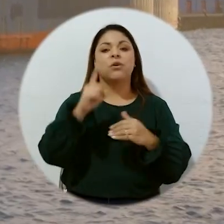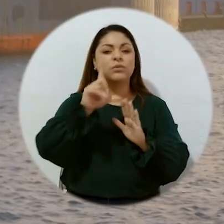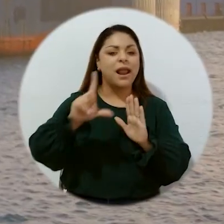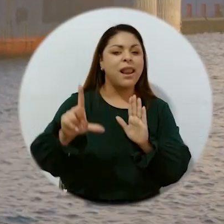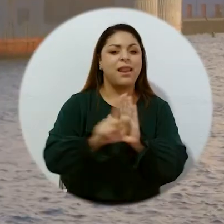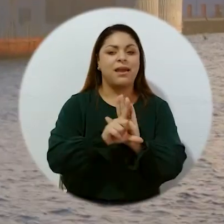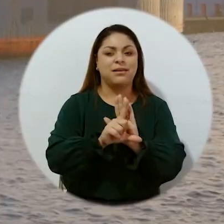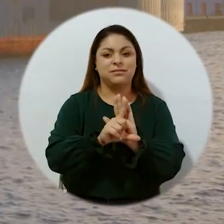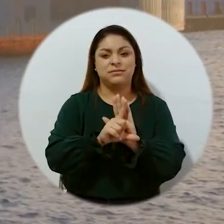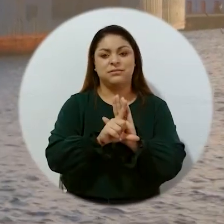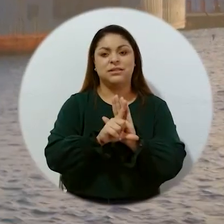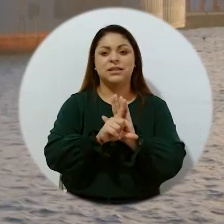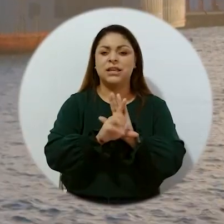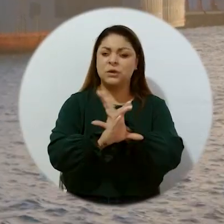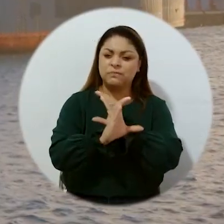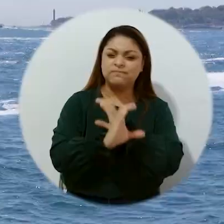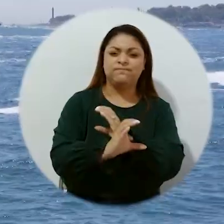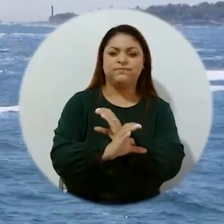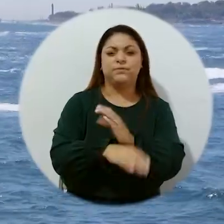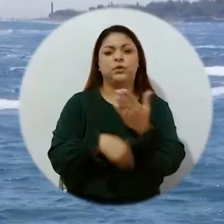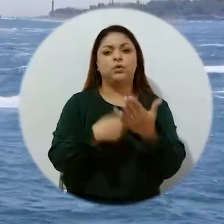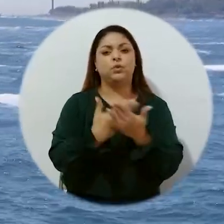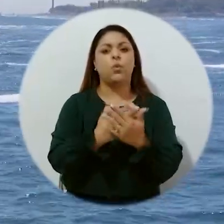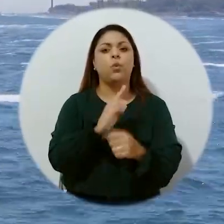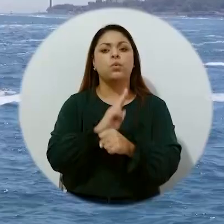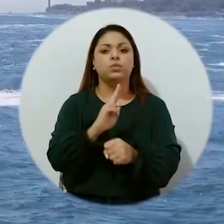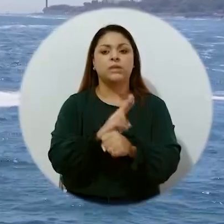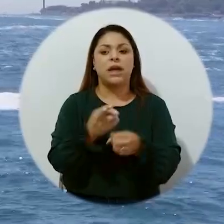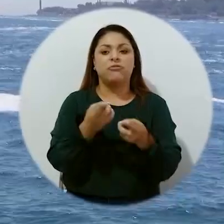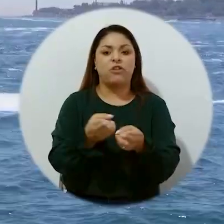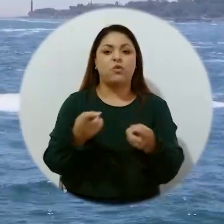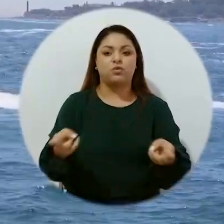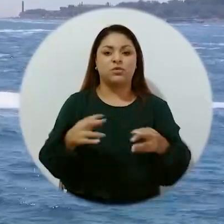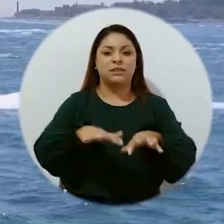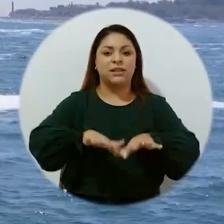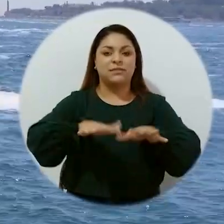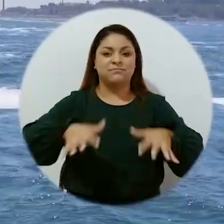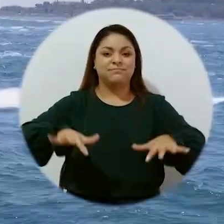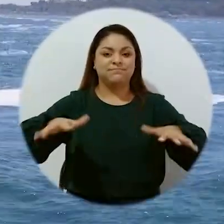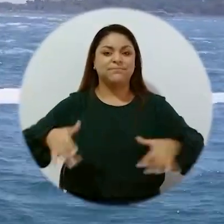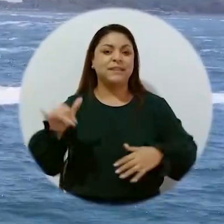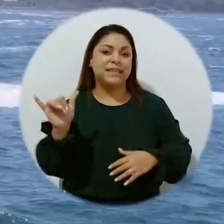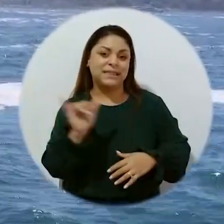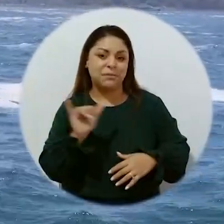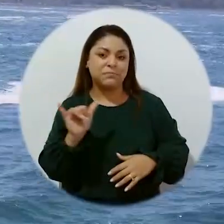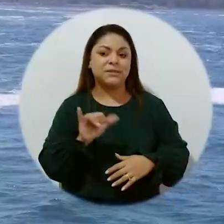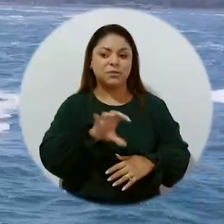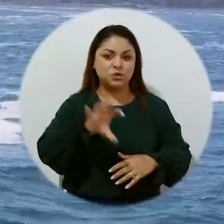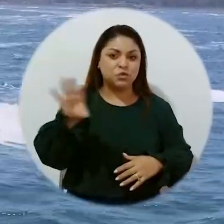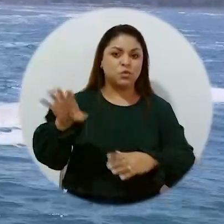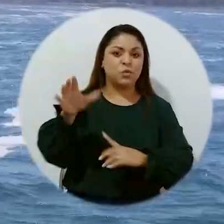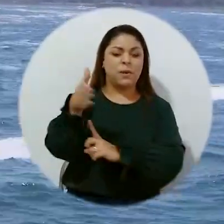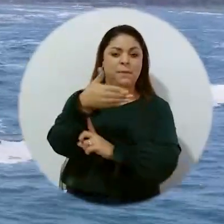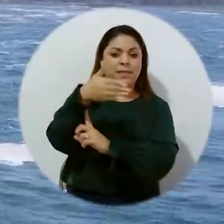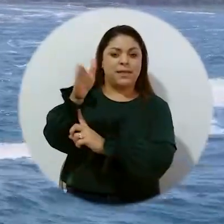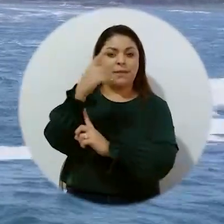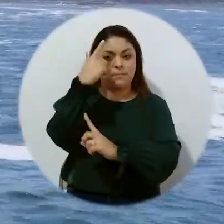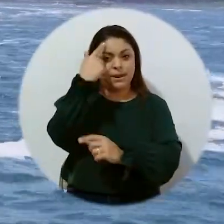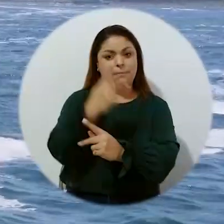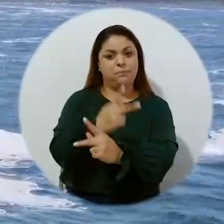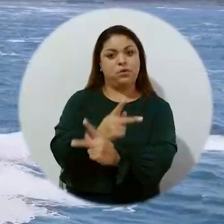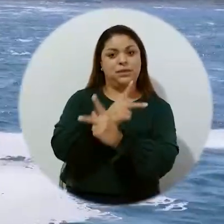ley que ampare todo el uso de estos recursos y que, por supuesto, tenga su bandera para